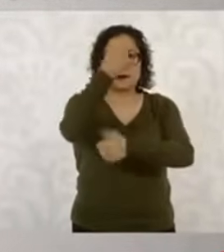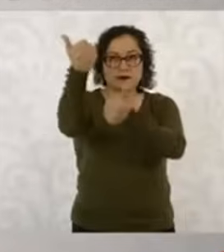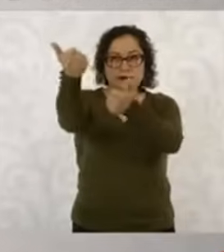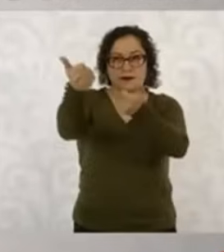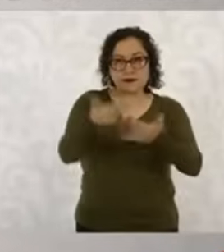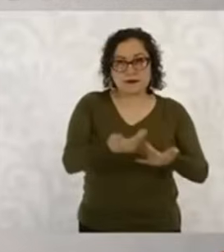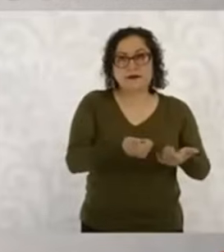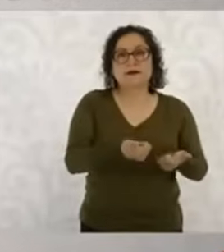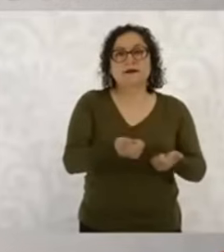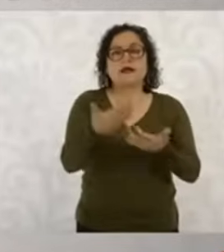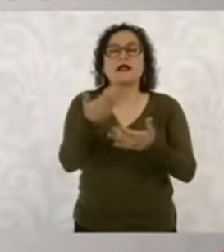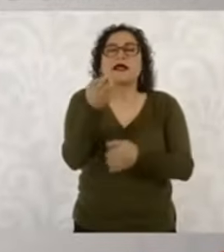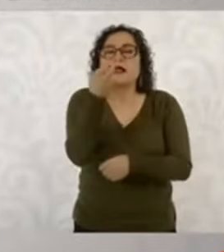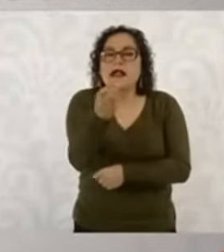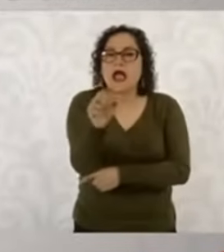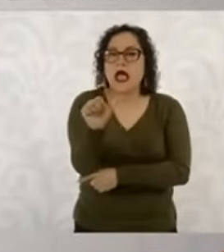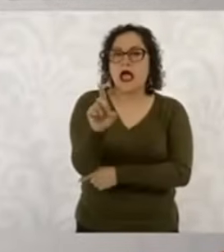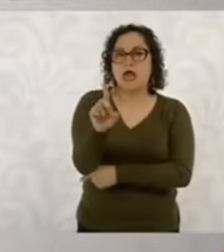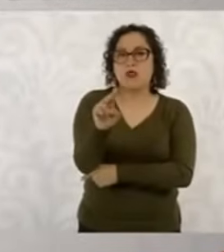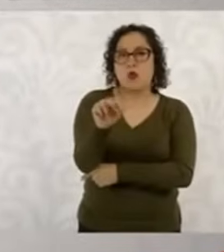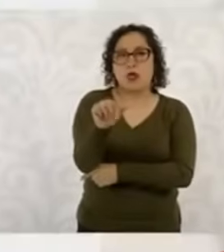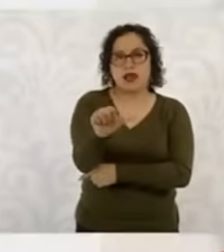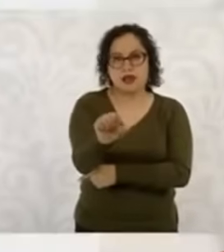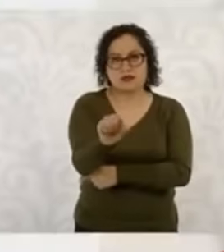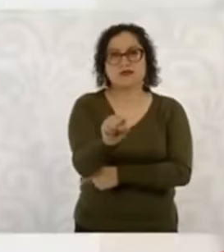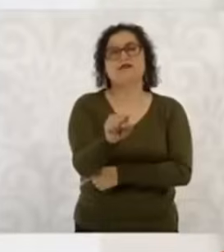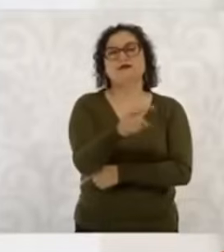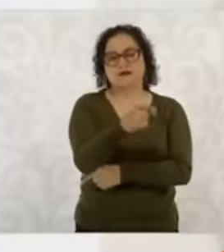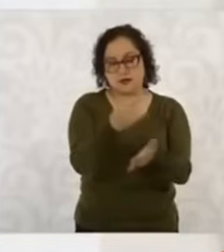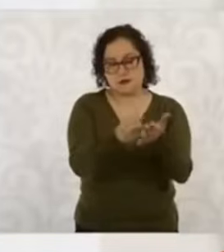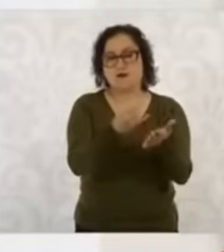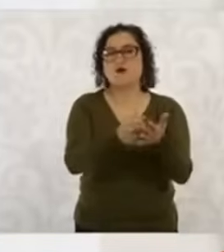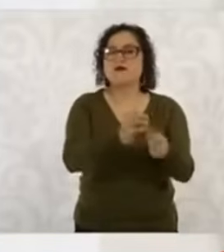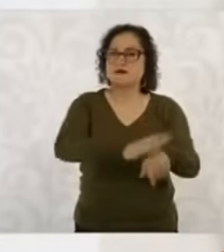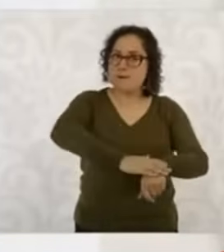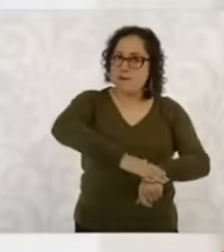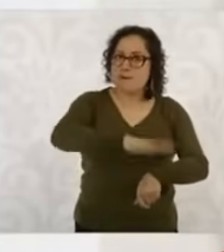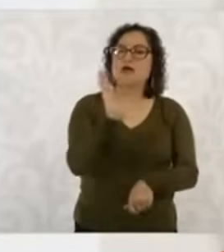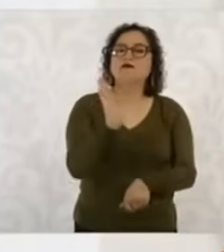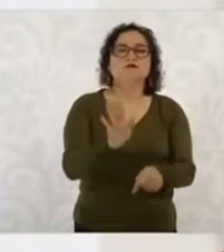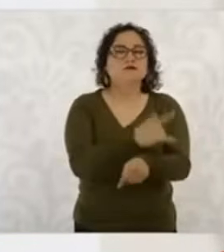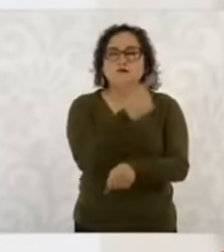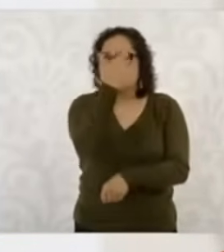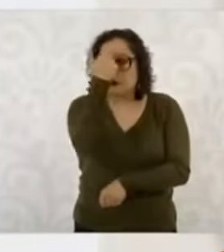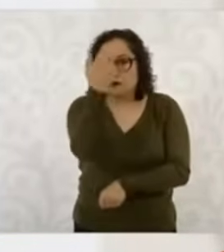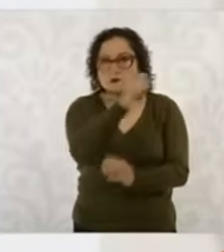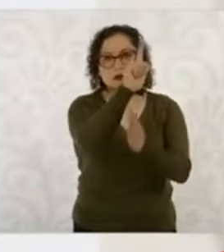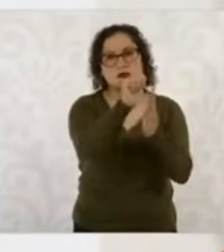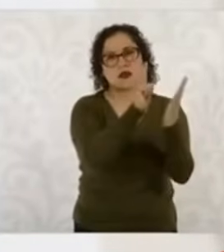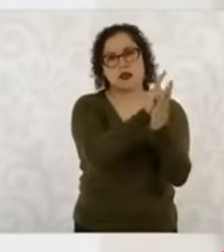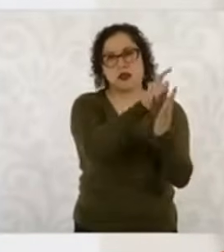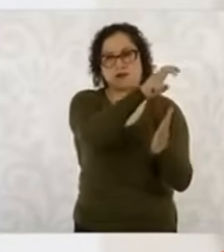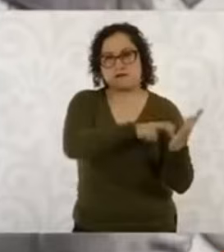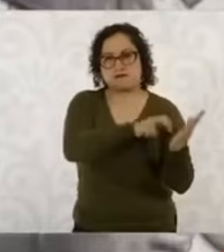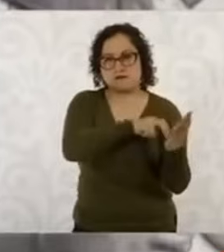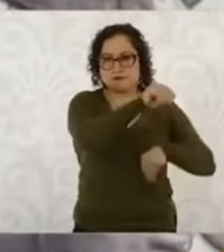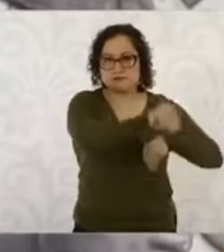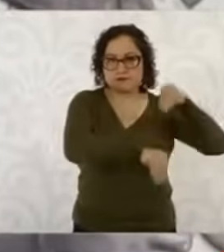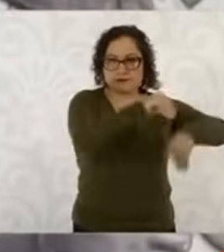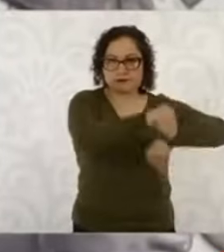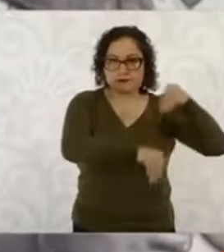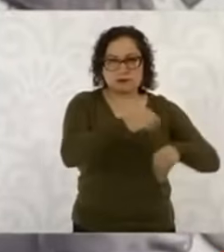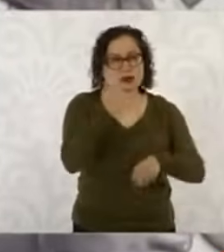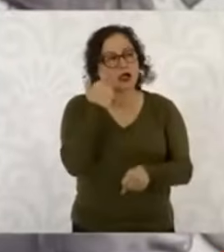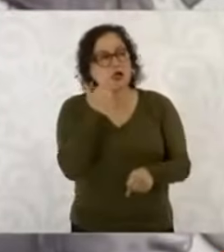Uno, porque estamos cambiando la ley de aduanas y todavía cualquier resquicio de corrupción vamos